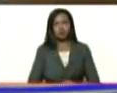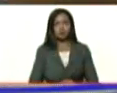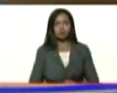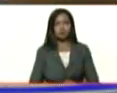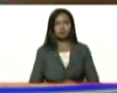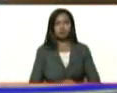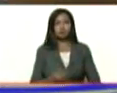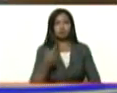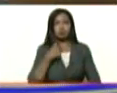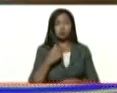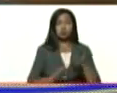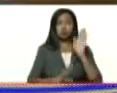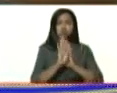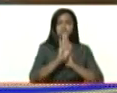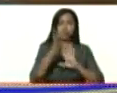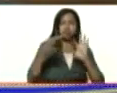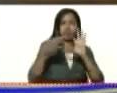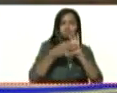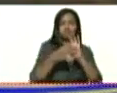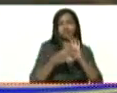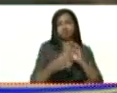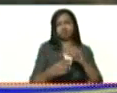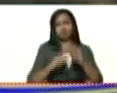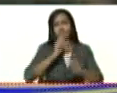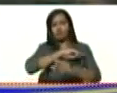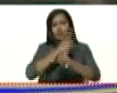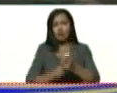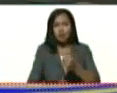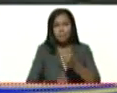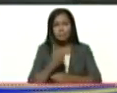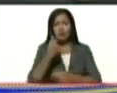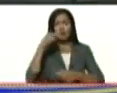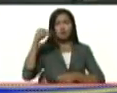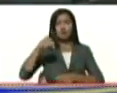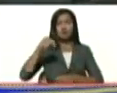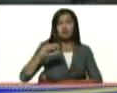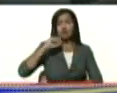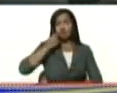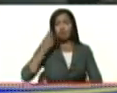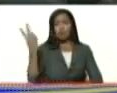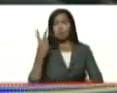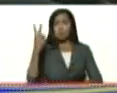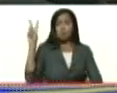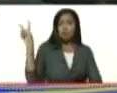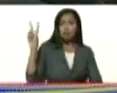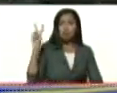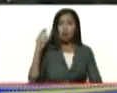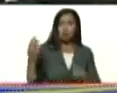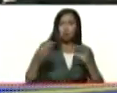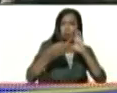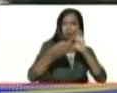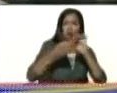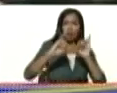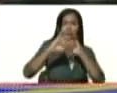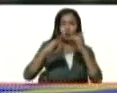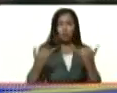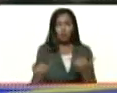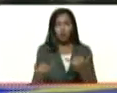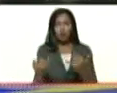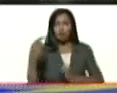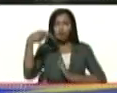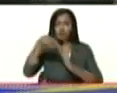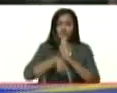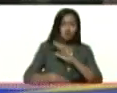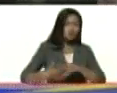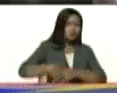Hemos incrementado nuestras relaciones. Hoy por hoy, Rusia y Venezuela tenemos relaciones profundas y